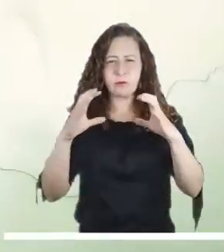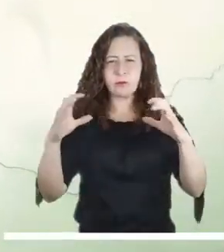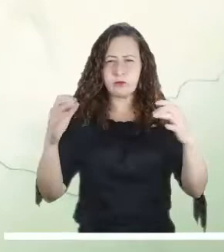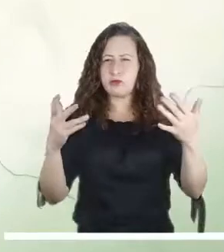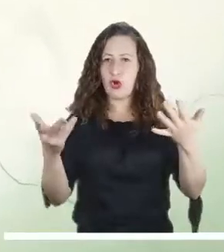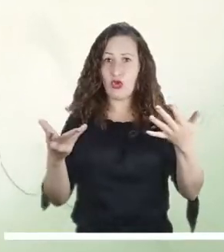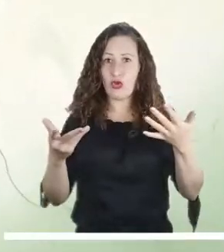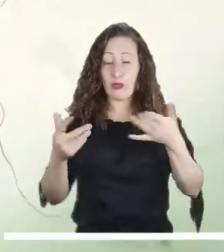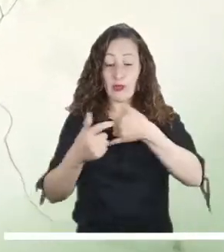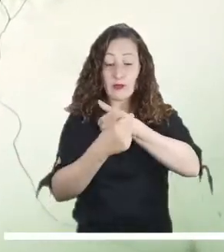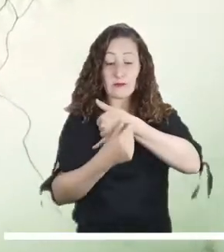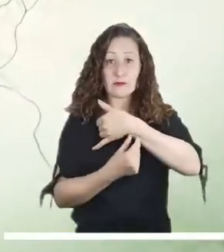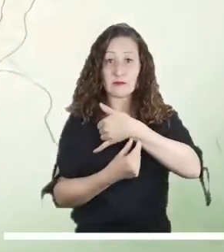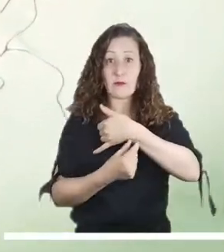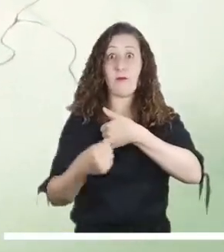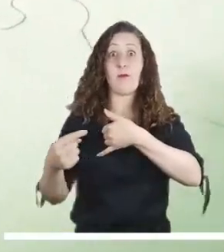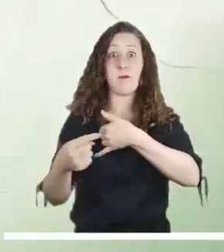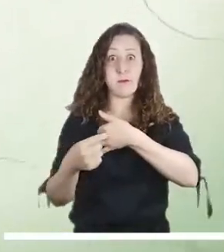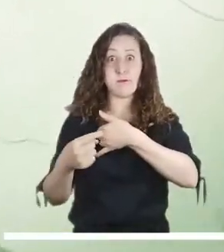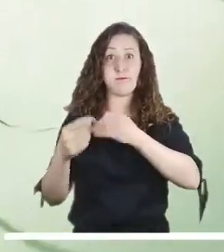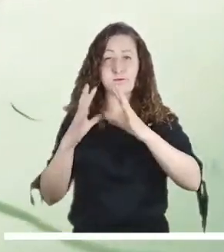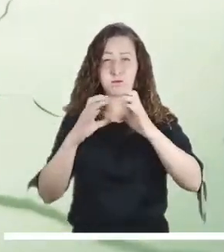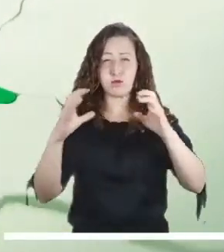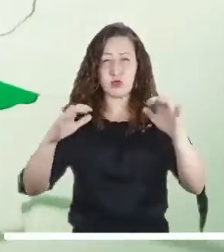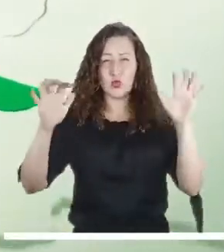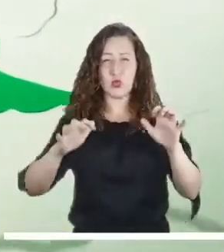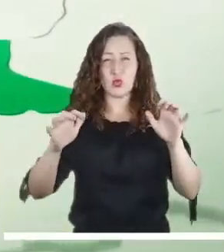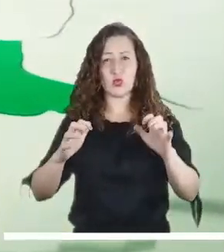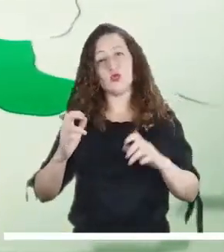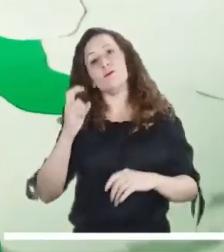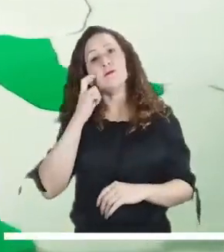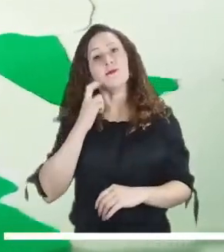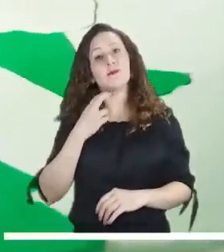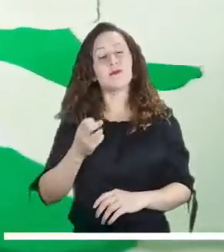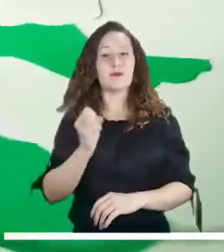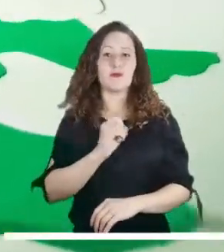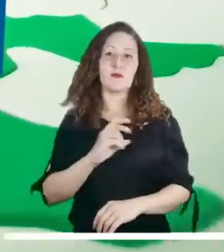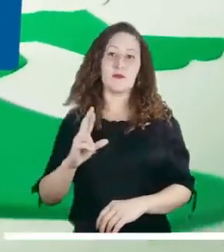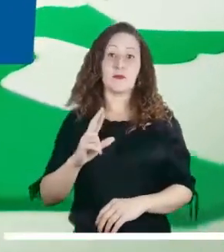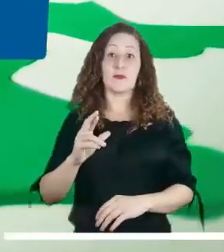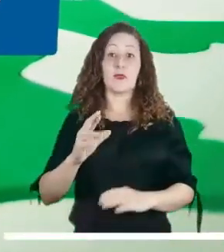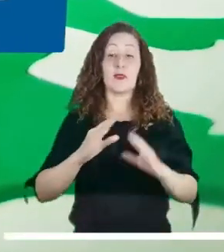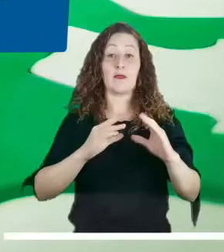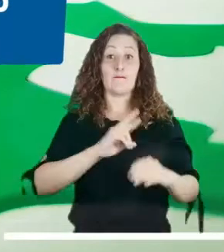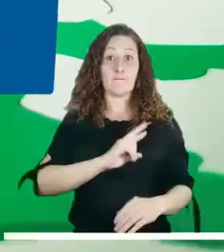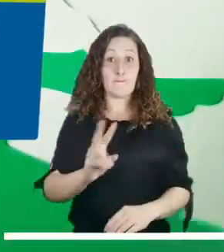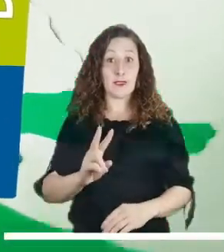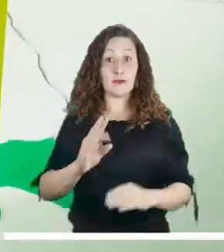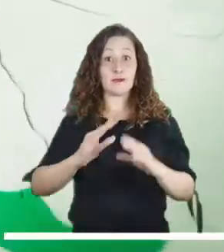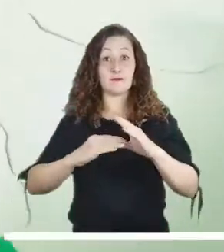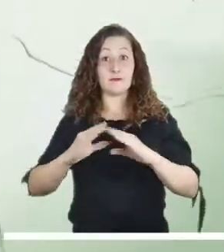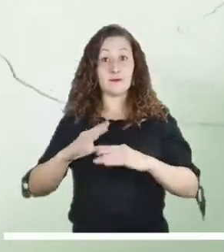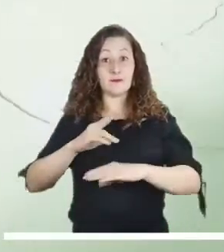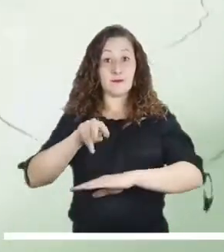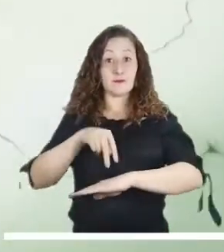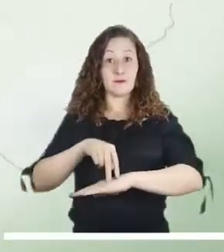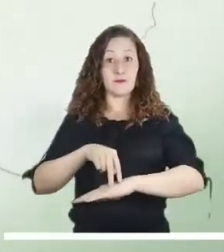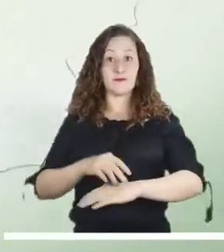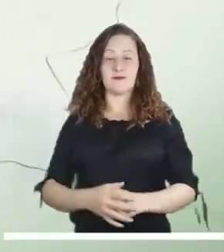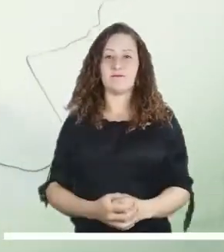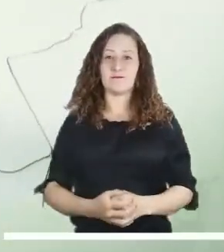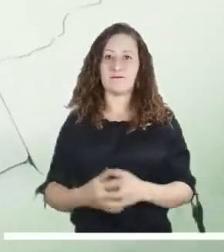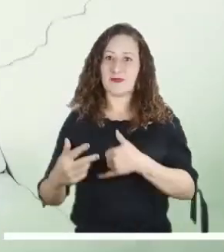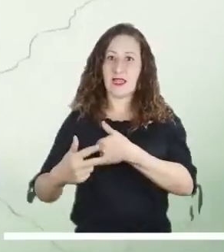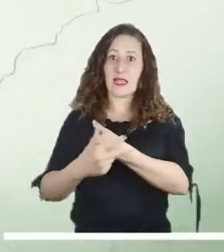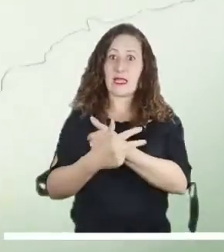densa nubosidad persiste en el Pacífico, donde las precipitaciones se esperan en Chocó y en el oriente de Valle del Cauca, Cauca y